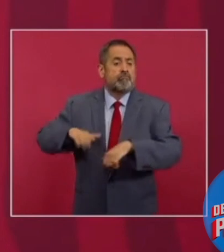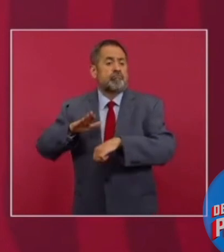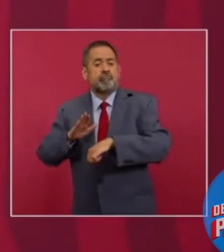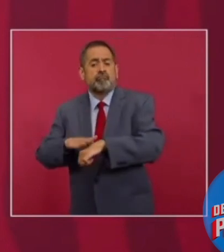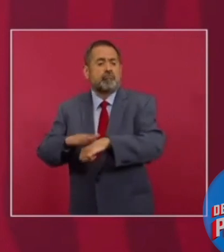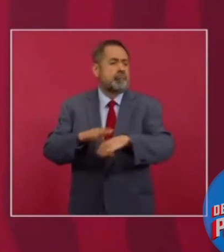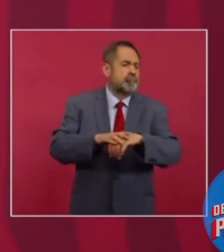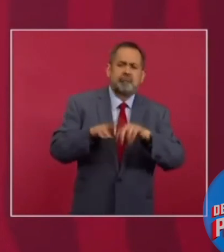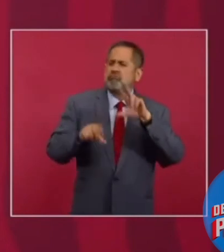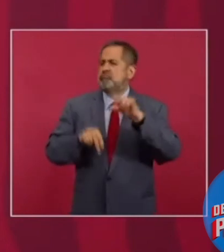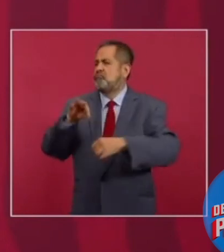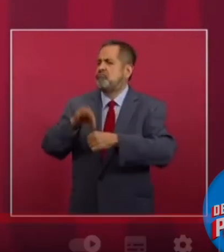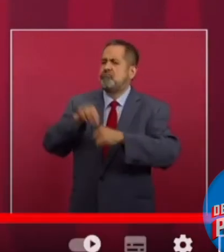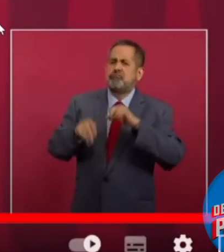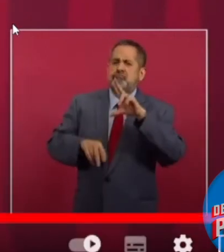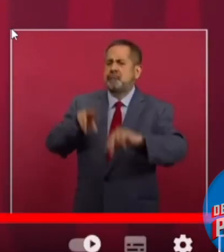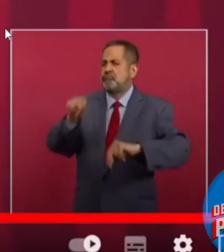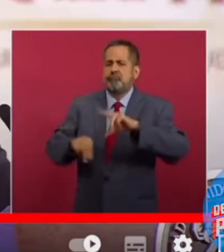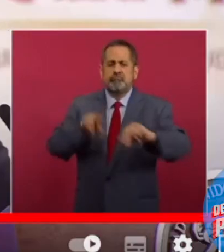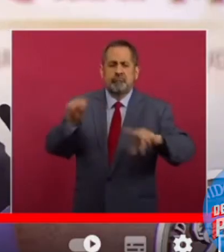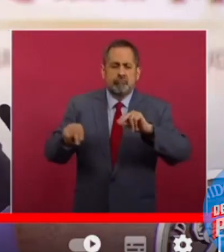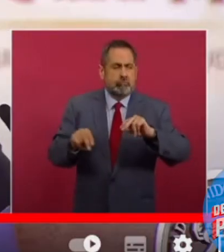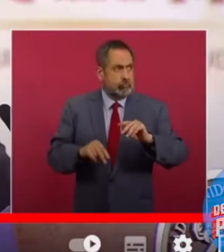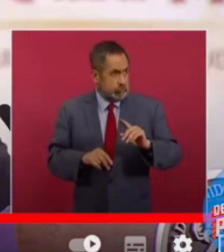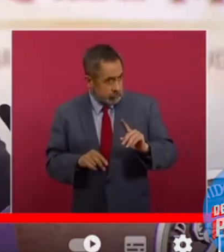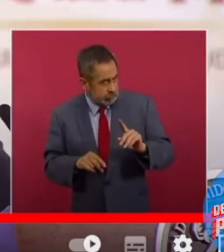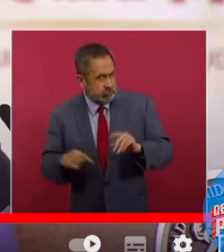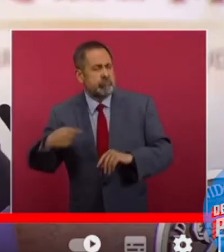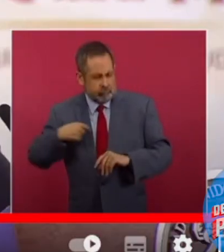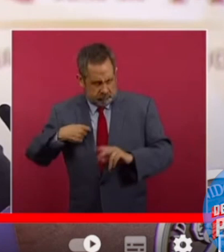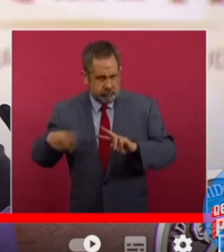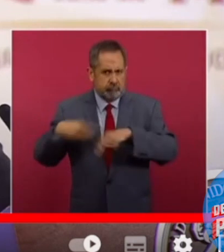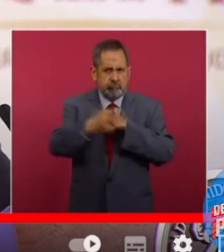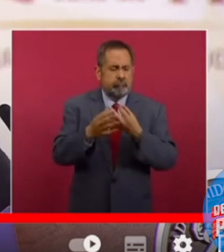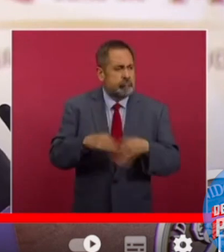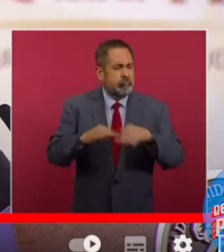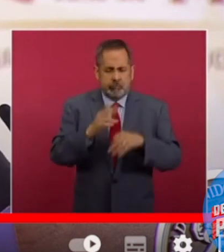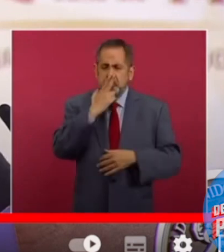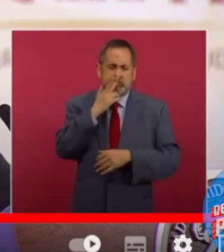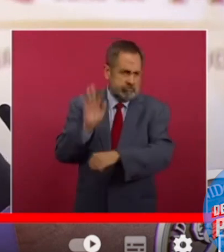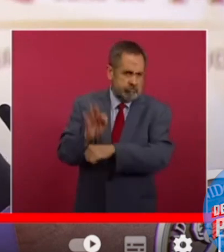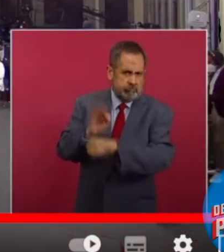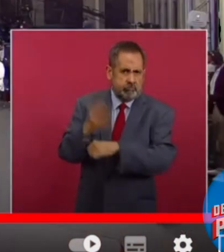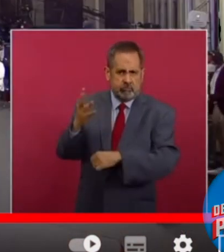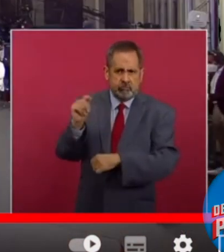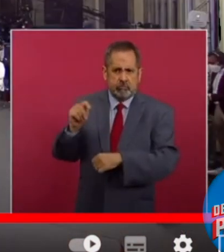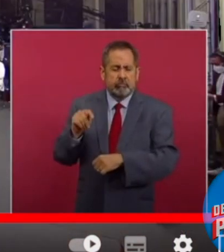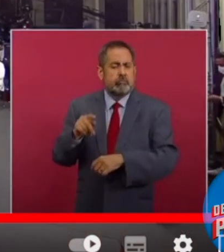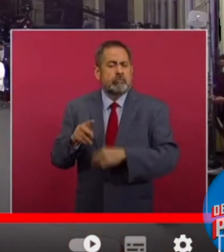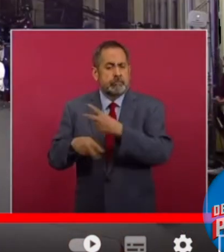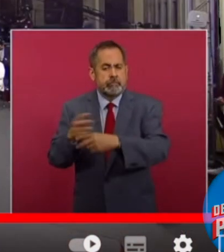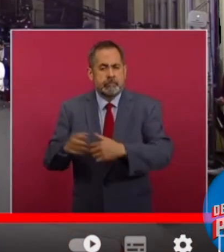que nadie votara, dijo yo me voy, o sea, porque a mí me importa el proyecto. Y el tema de